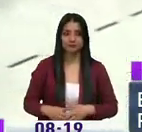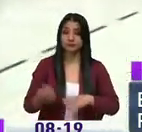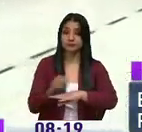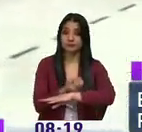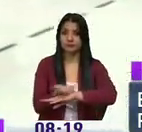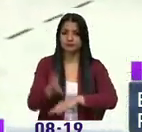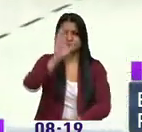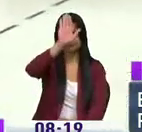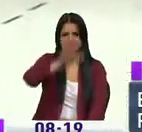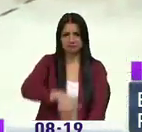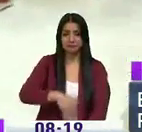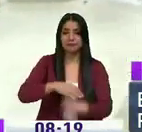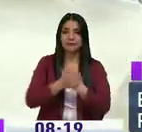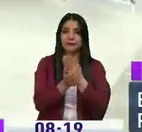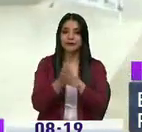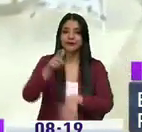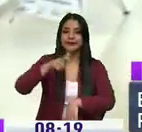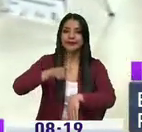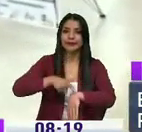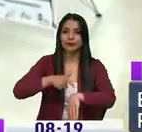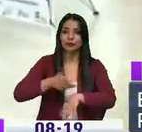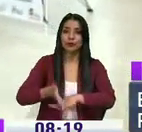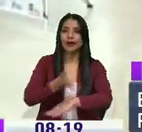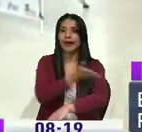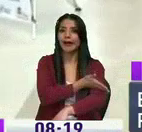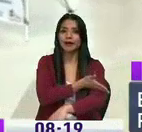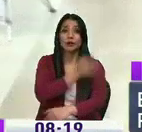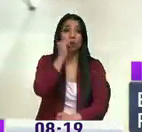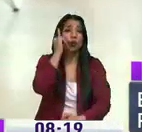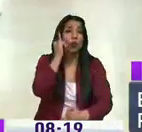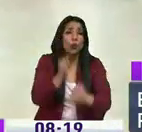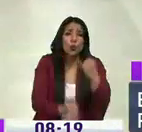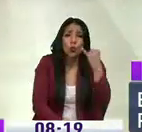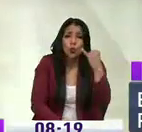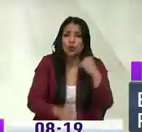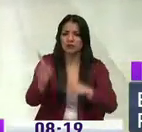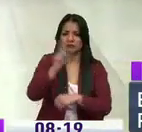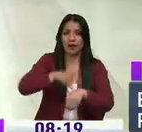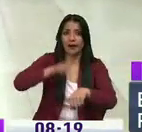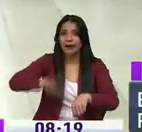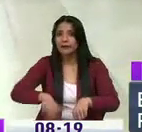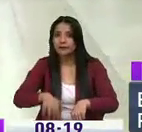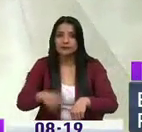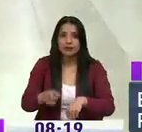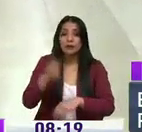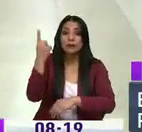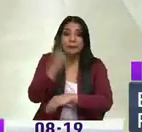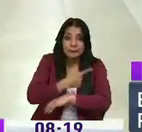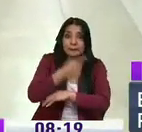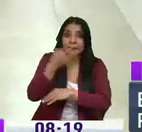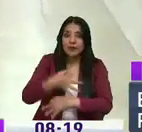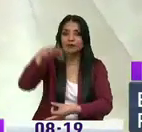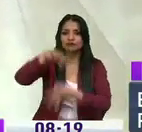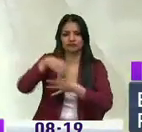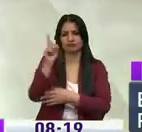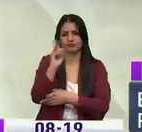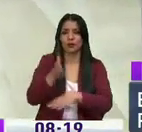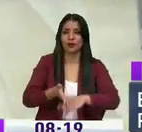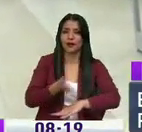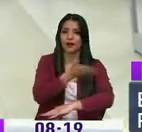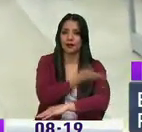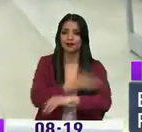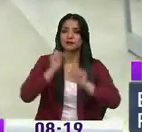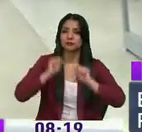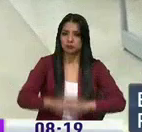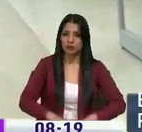es que vengan, aprovechen el tiempo, por favor, no dejen todo para el último, no dejen todo para el mismo día de los comicios, pueden hacerlo